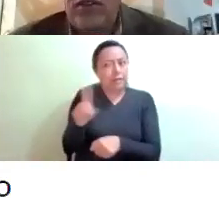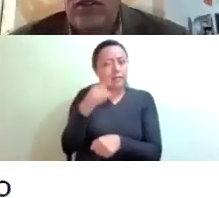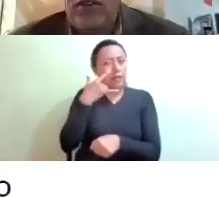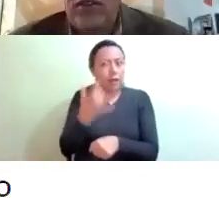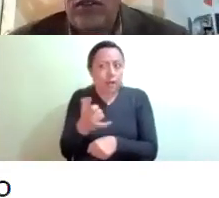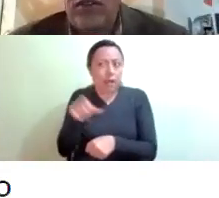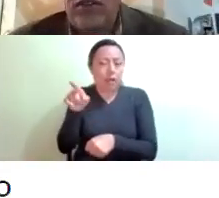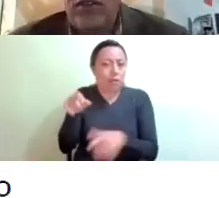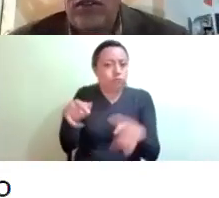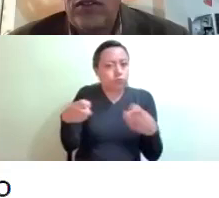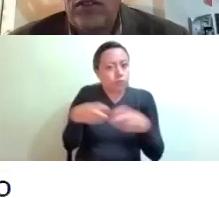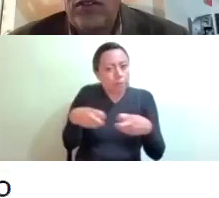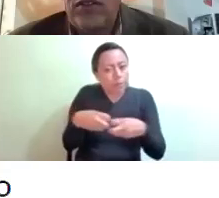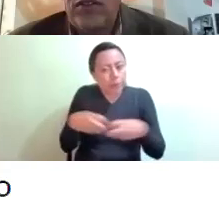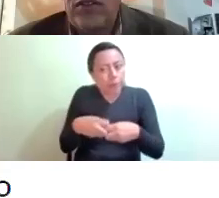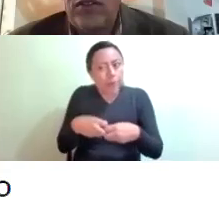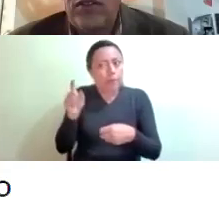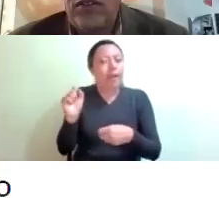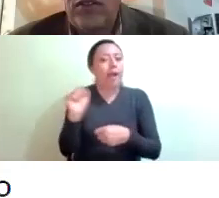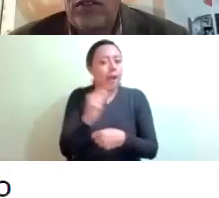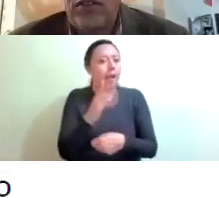Hubo